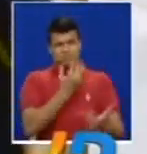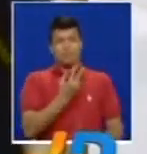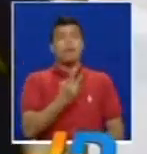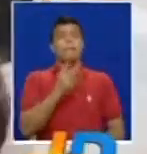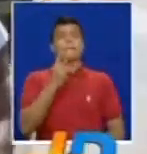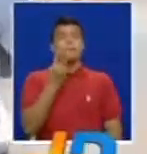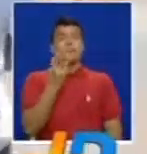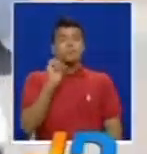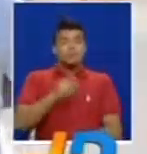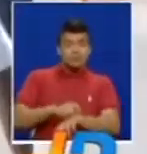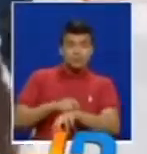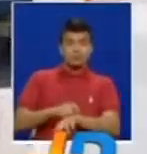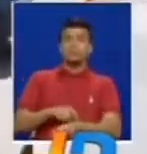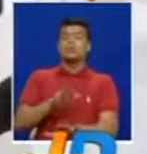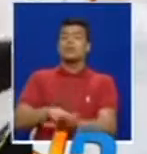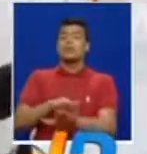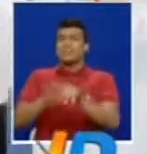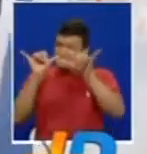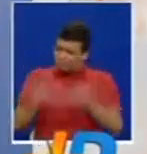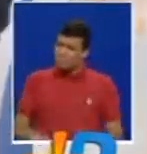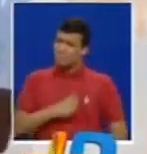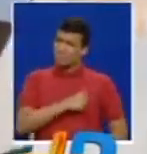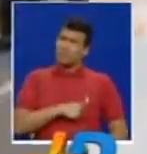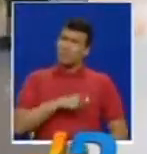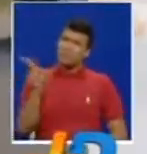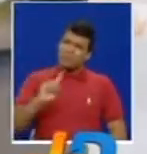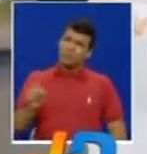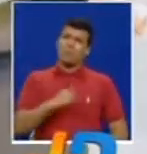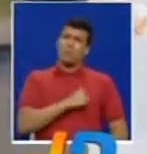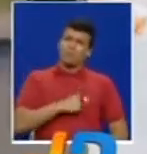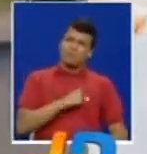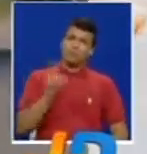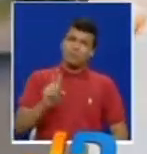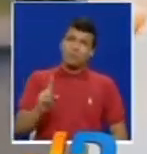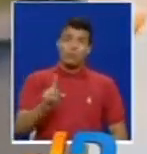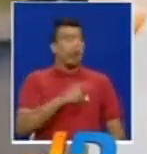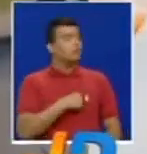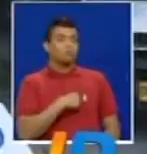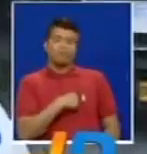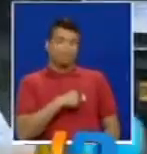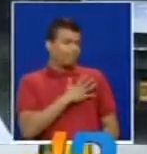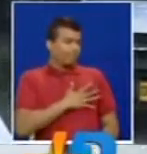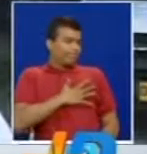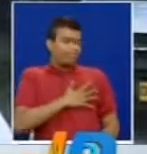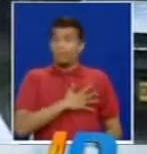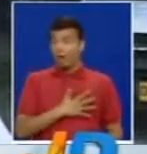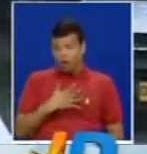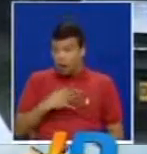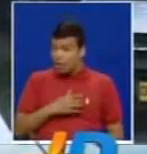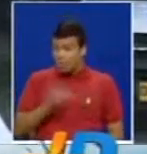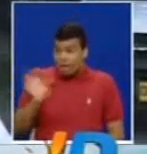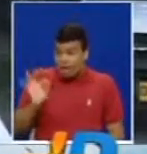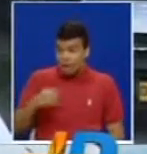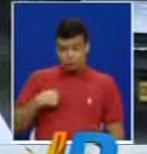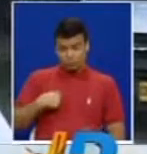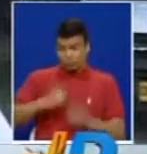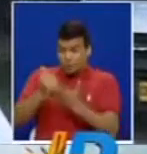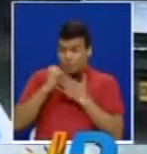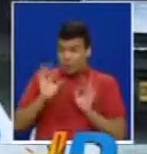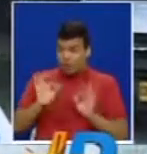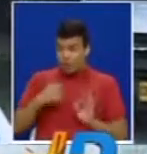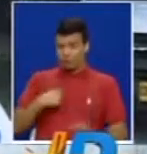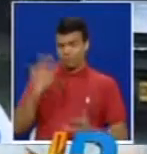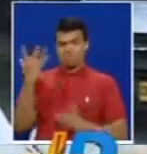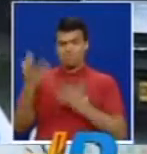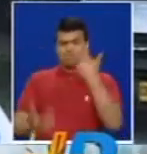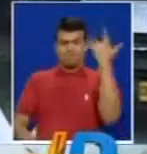hombre pidió a los guardas que evitaran la inmovilización y ante la negativa de estos decidió prenderle fuego. Donde no se anda con documentos, donde no se anda con el